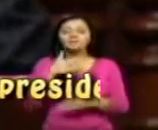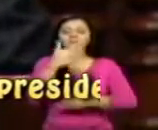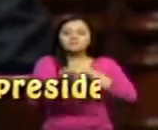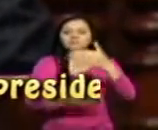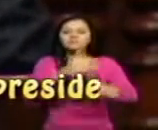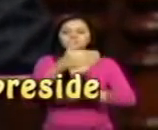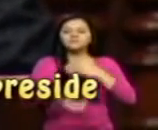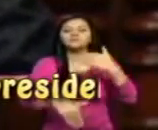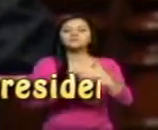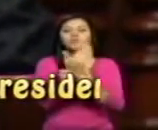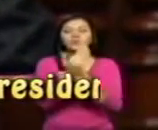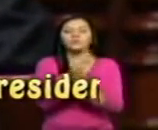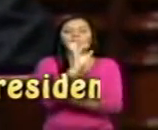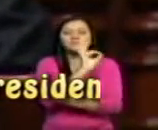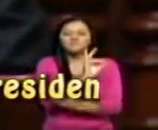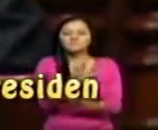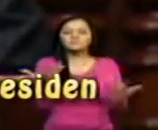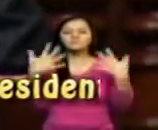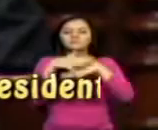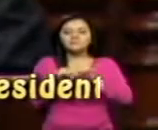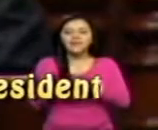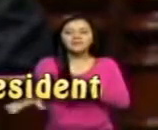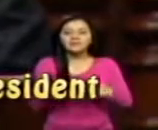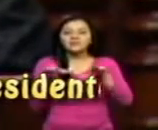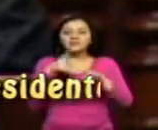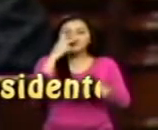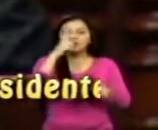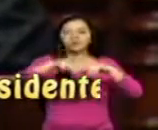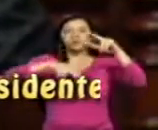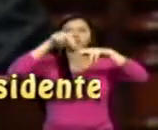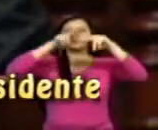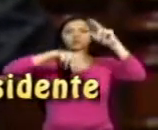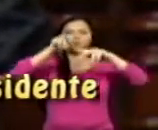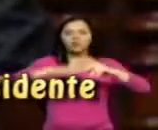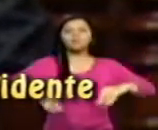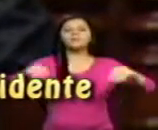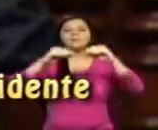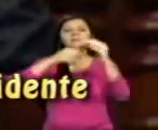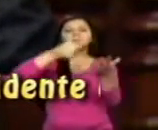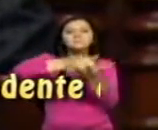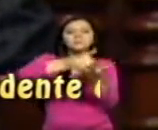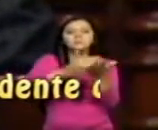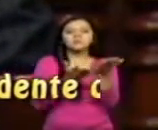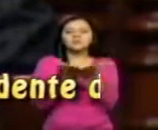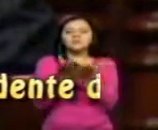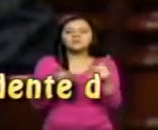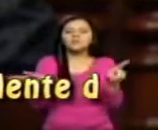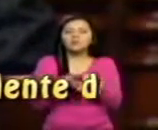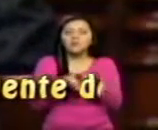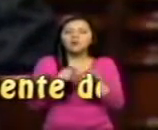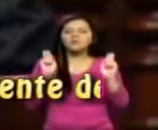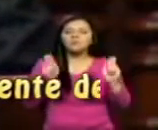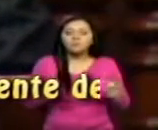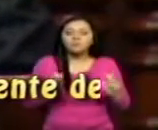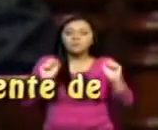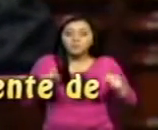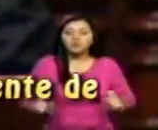generará una tremenda actividad en construcción y en el mismo servicio, lo que